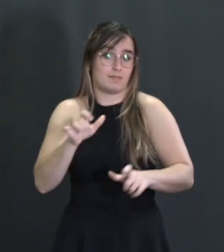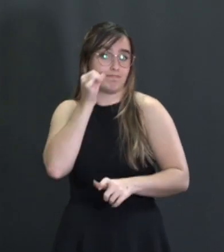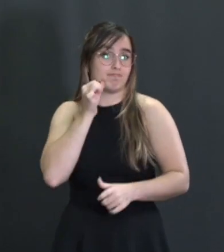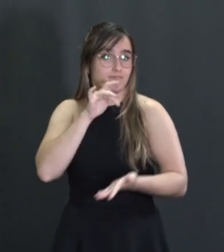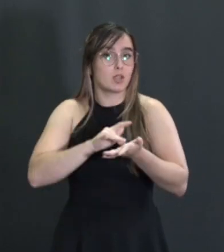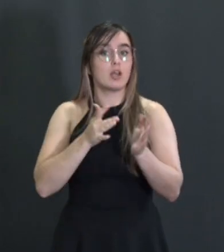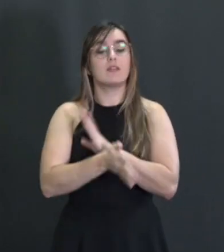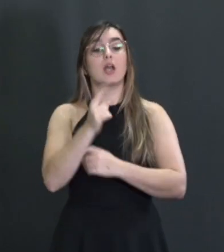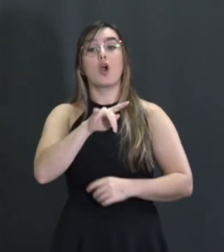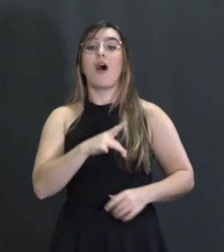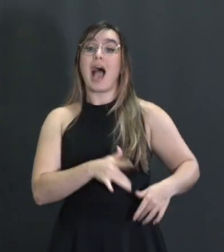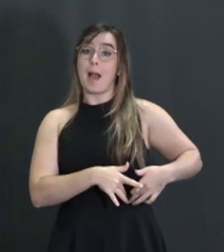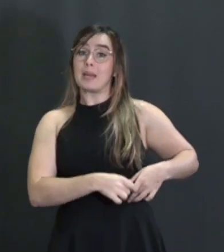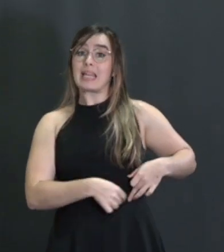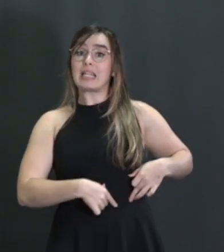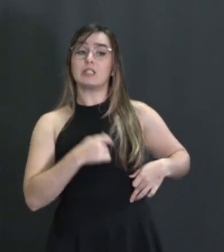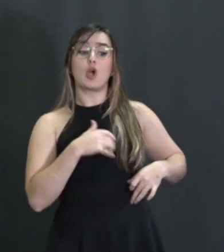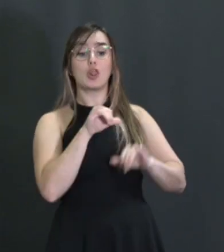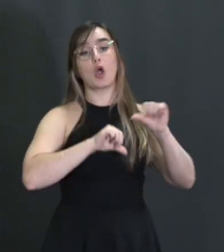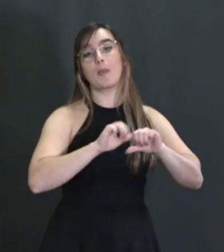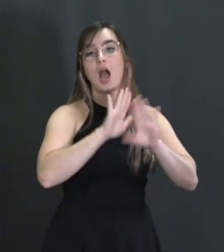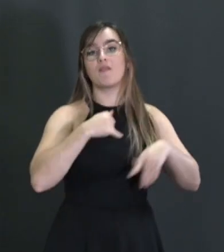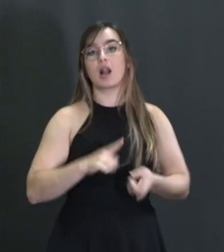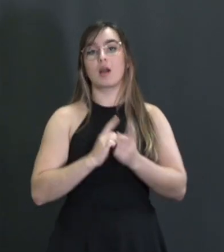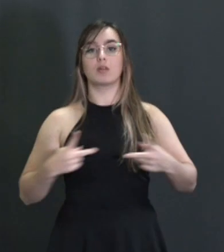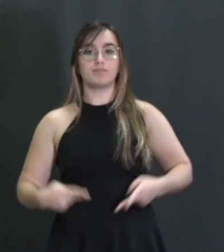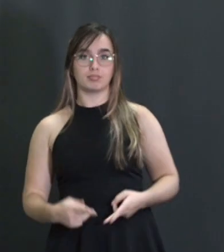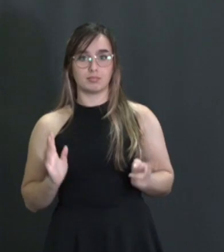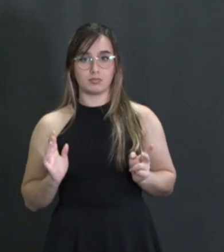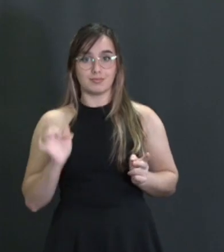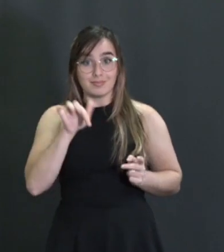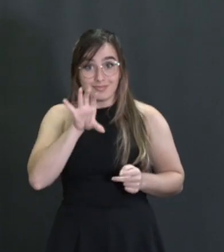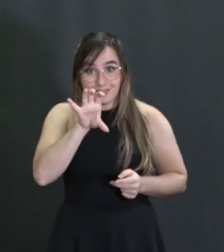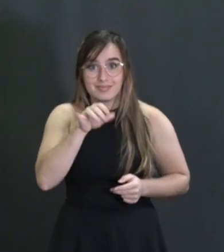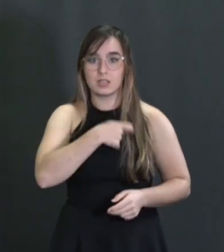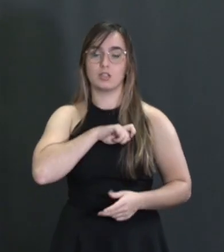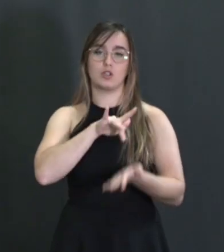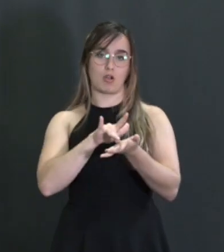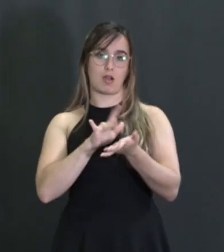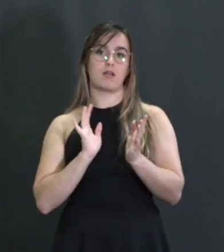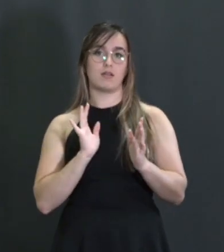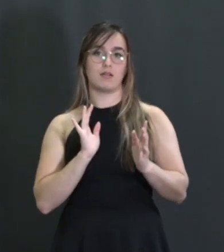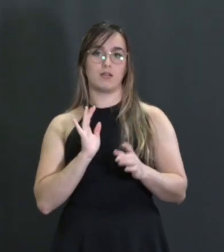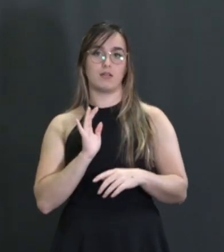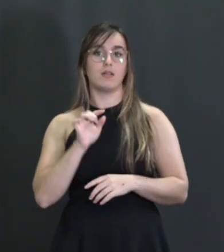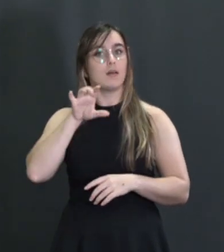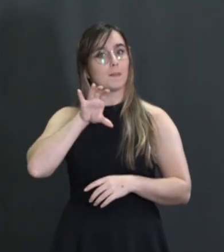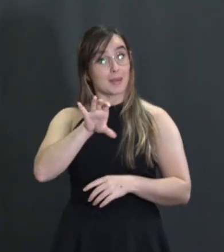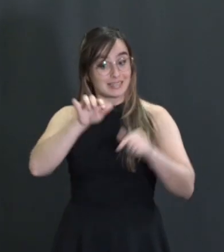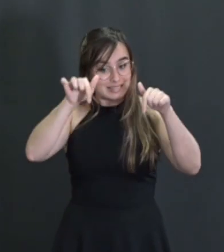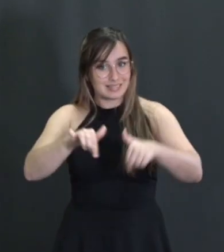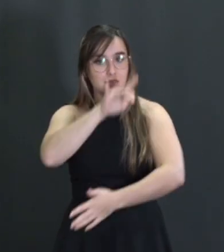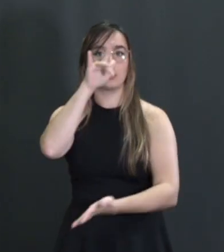de apendicitis y salir esterilizada. Eso pasaba en este país. Pasa en este país y